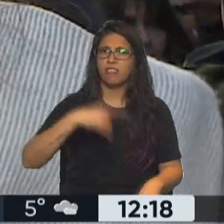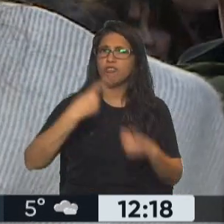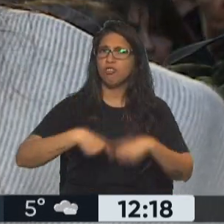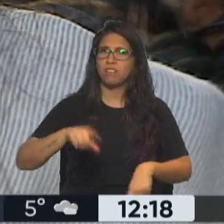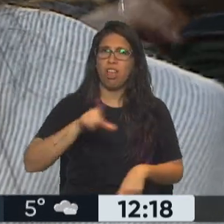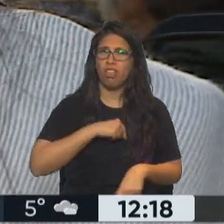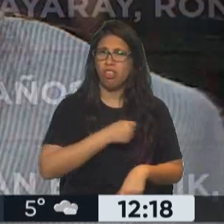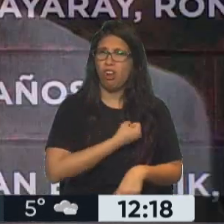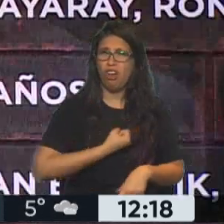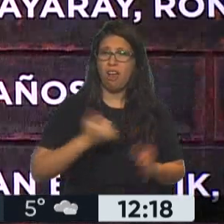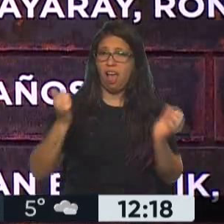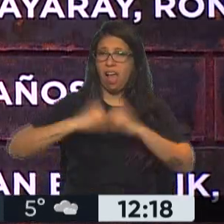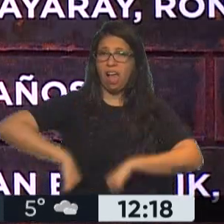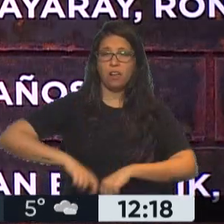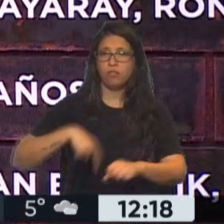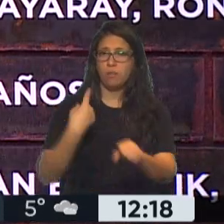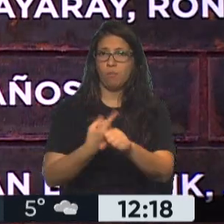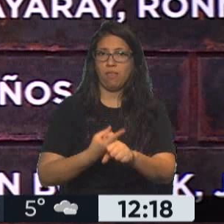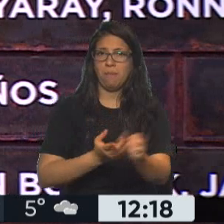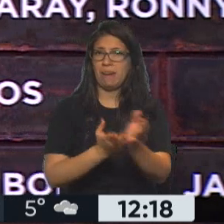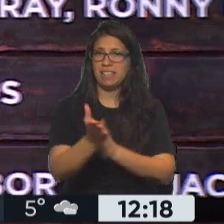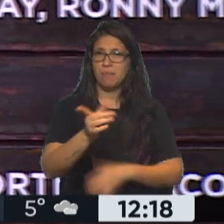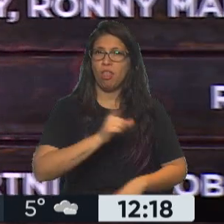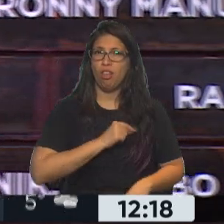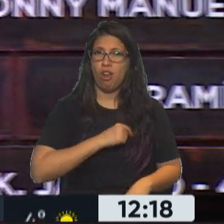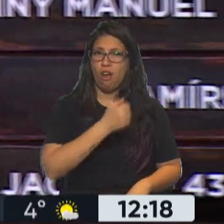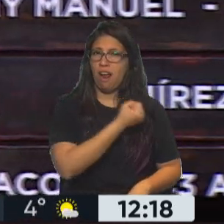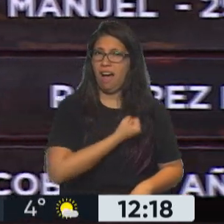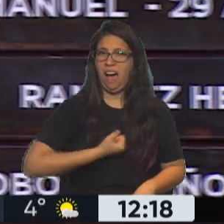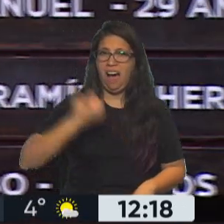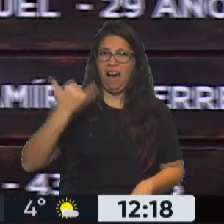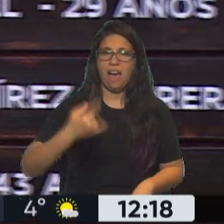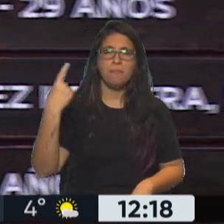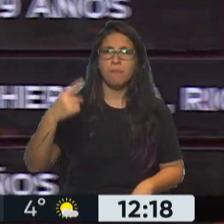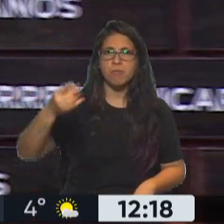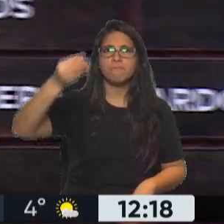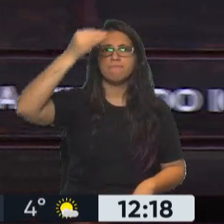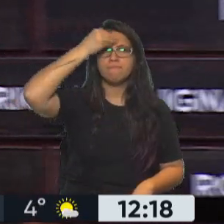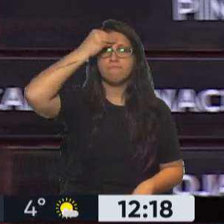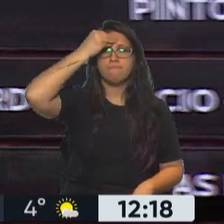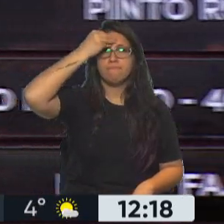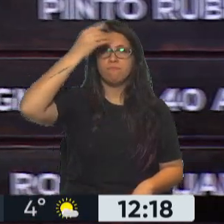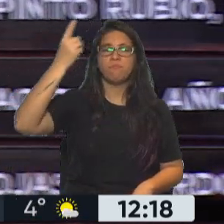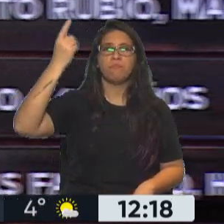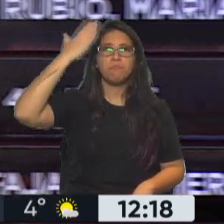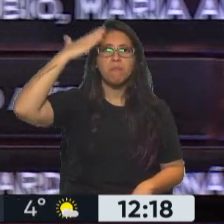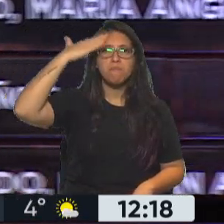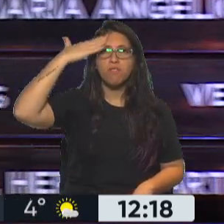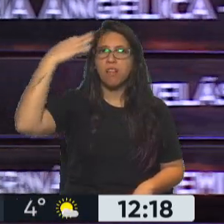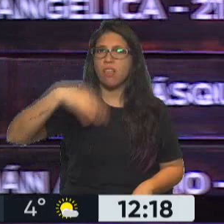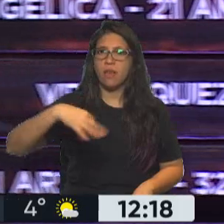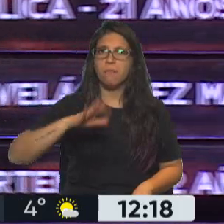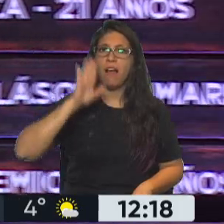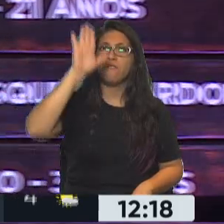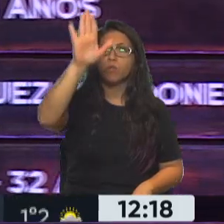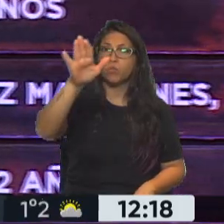que no podemos esconder, que nos van a doler siempre, pero que eso no puede significar que no los tengamos presentes, vivos en nuestra memoria, para que el